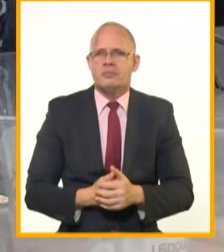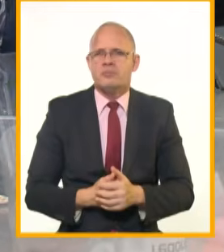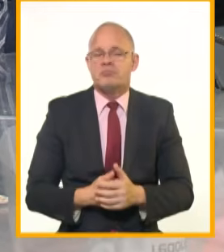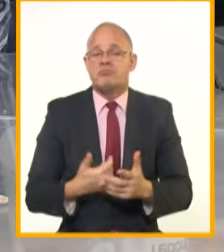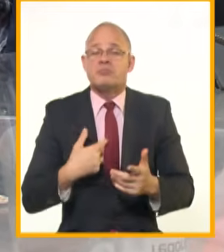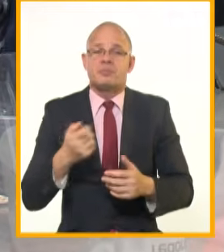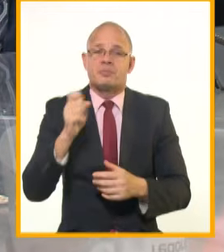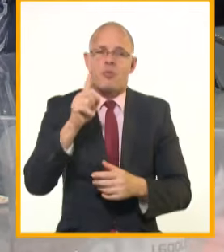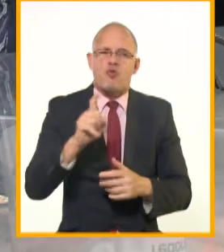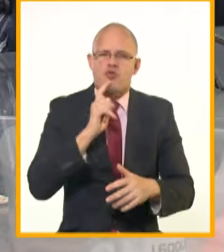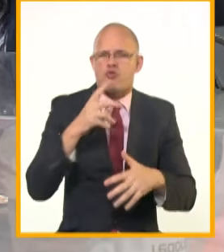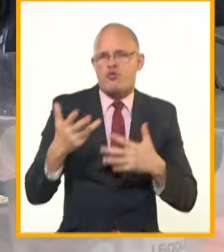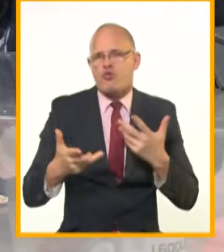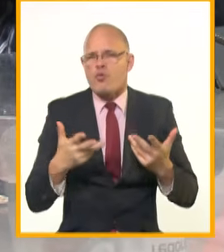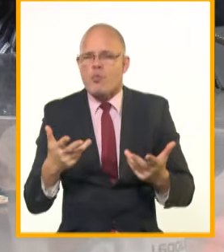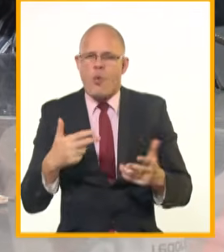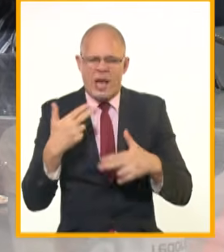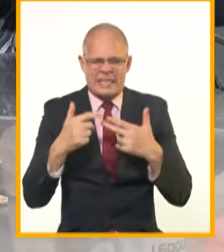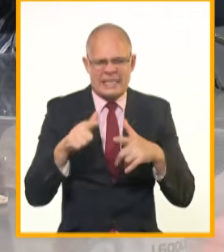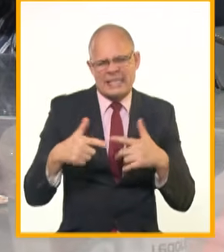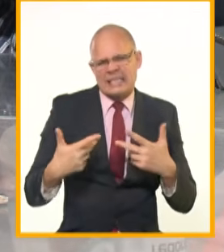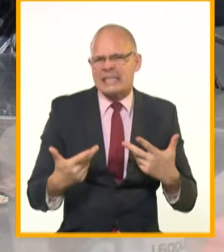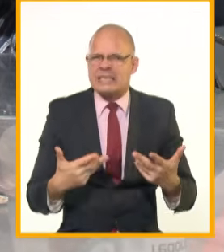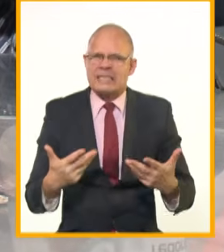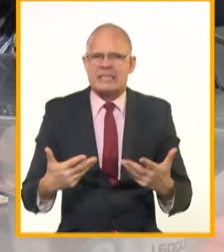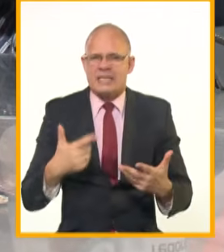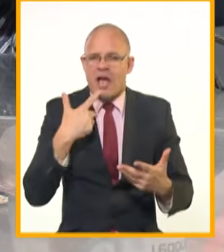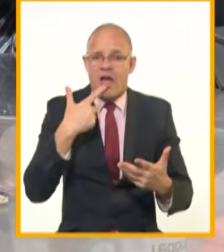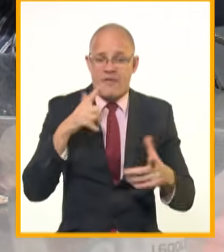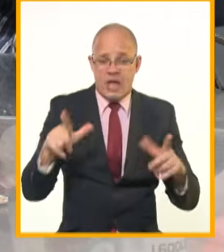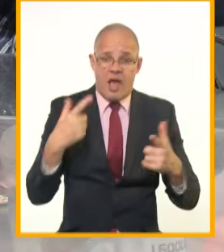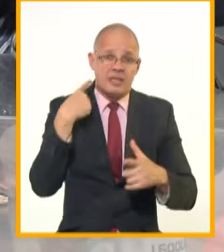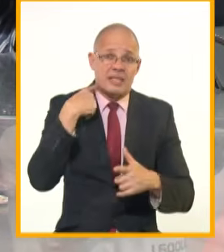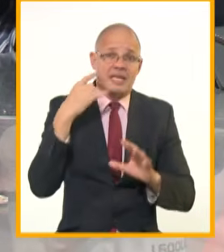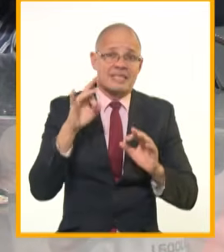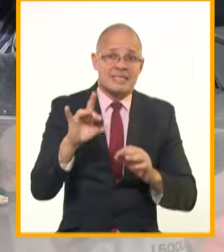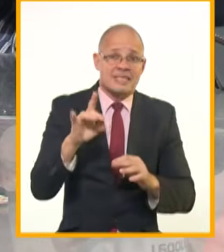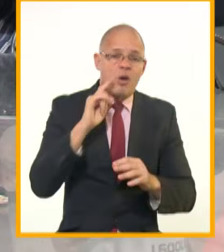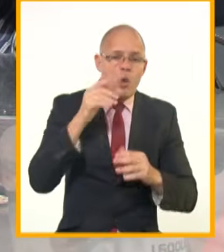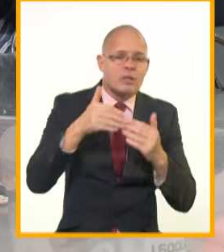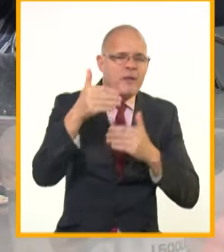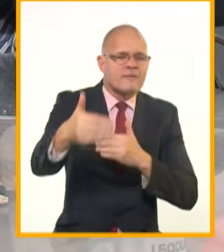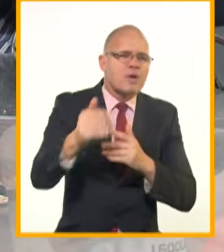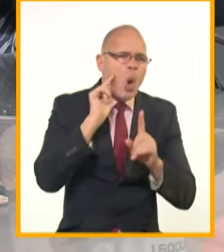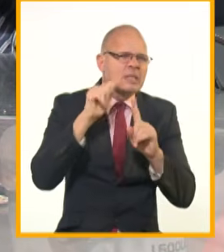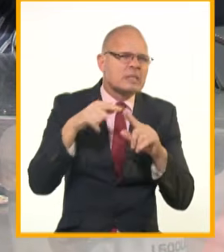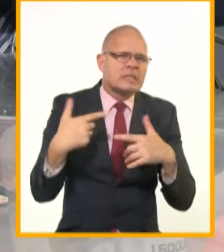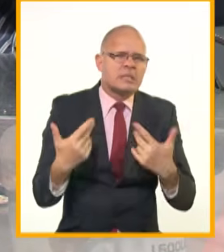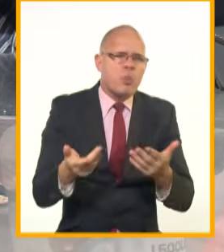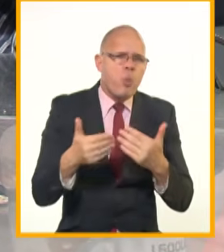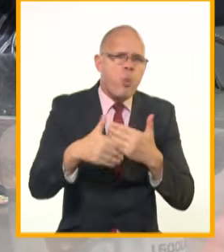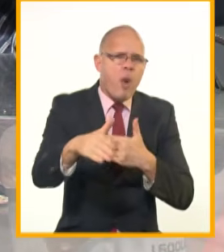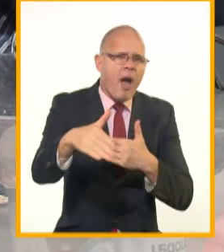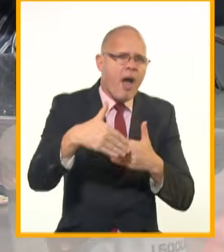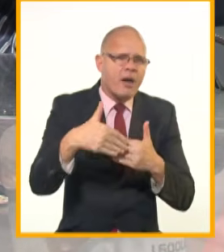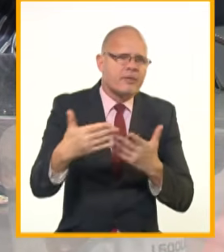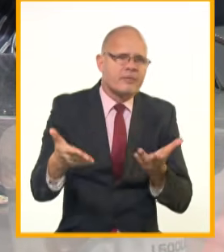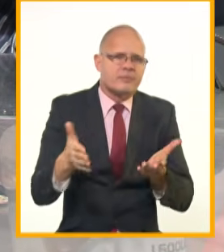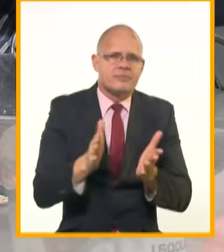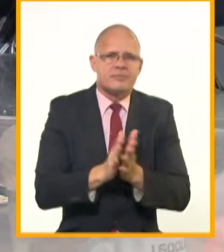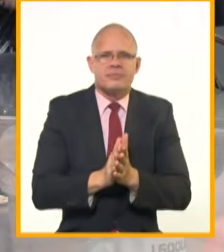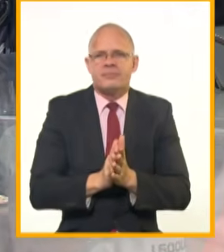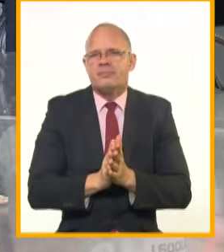además de todas estas obras, cómo celebraron los 15 años y qué meta se ha propuesto pues Mayabeque para